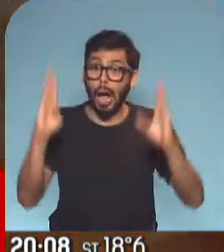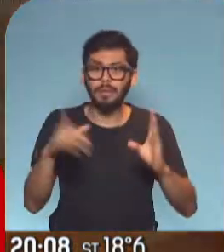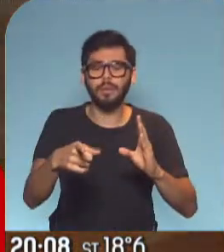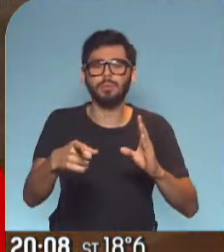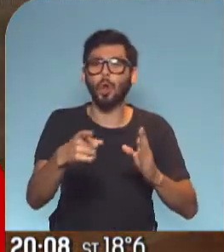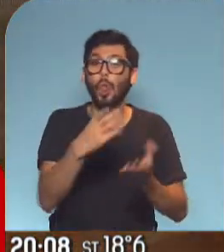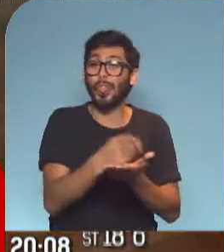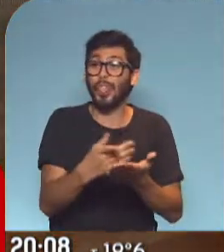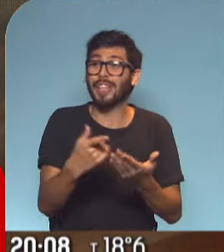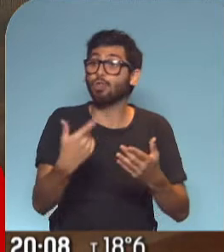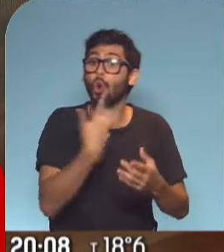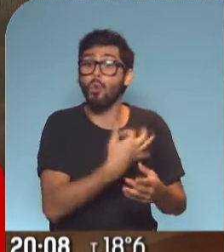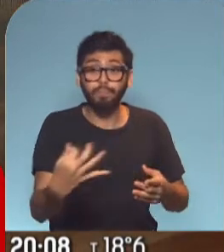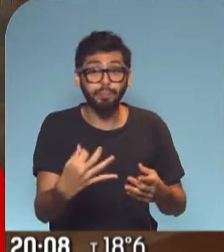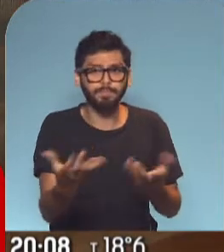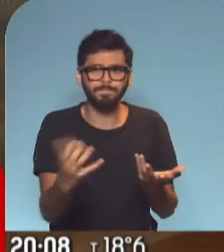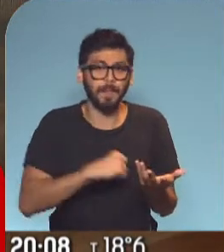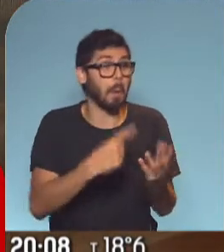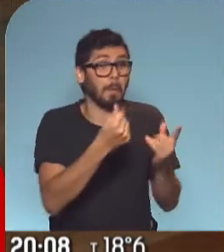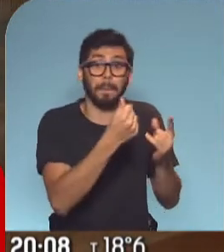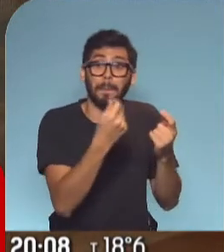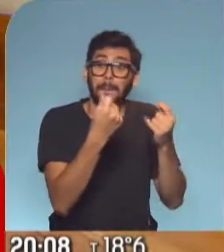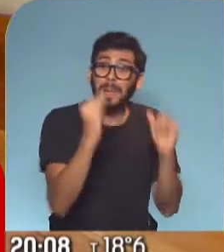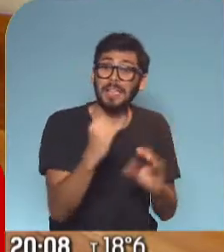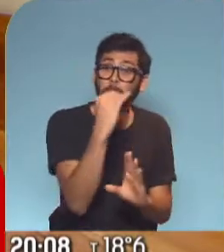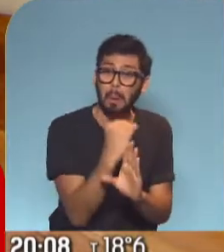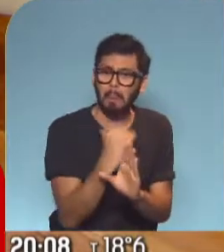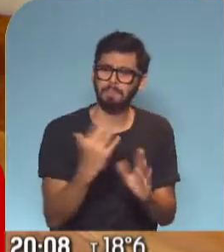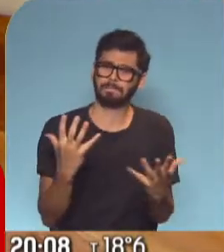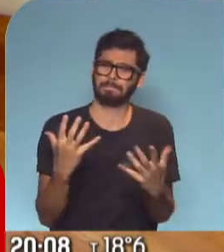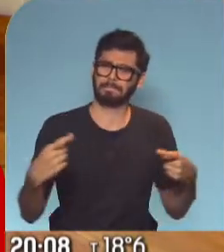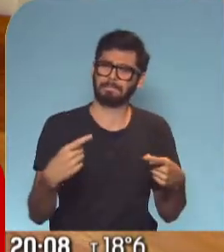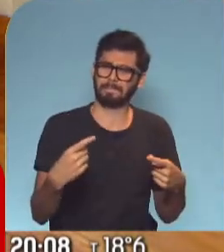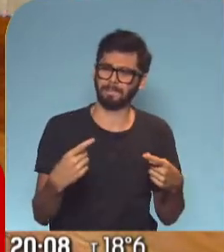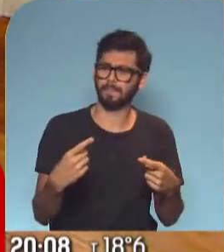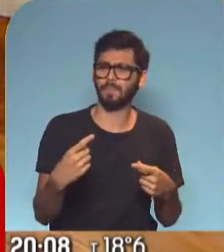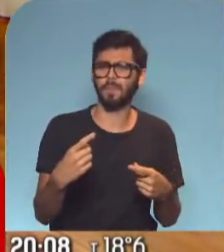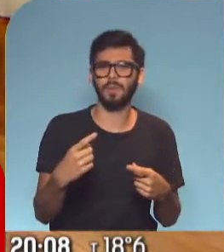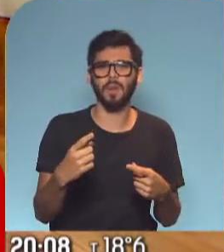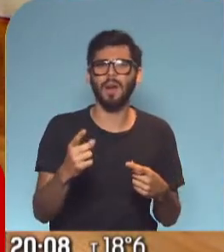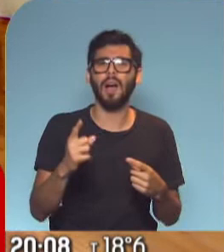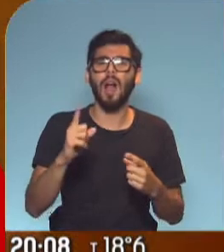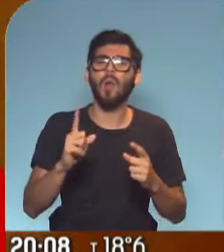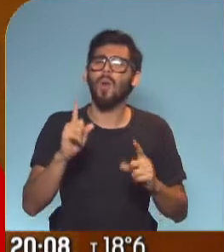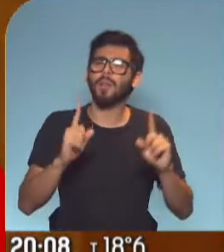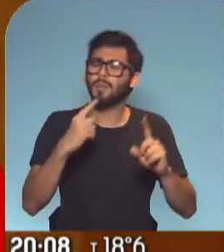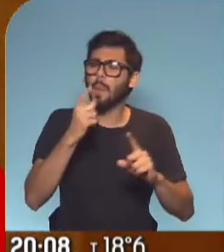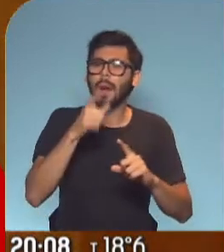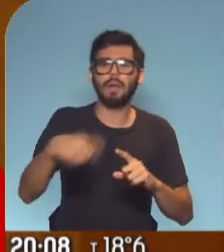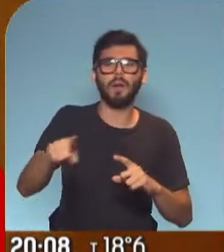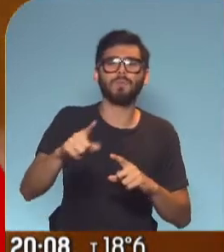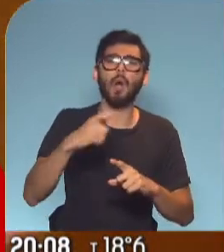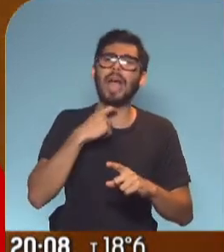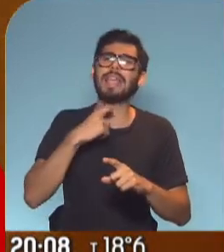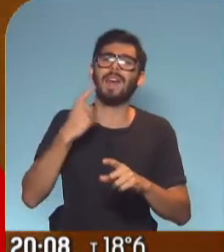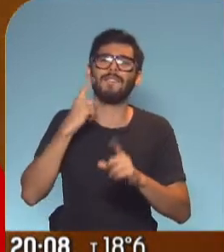hay prejuicios sobre tanta gente que vive de esa forma, como si alguien prefiriera vivir de esa forma, que no quieren salir de ese lugar,